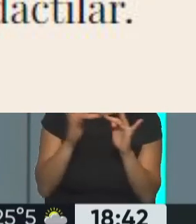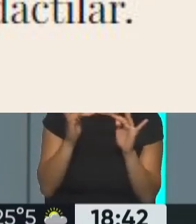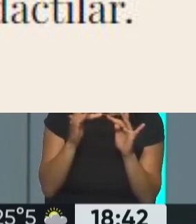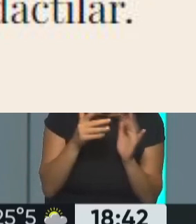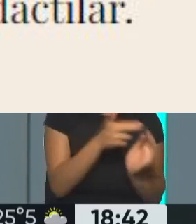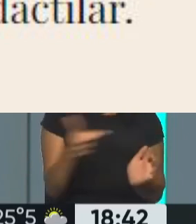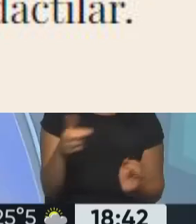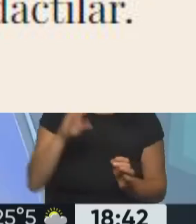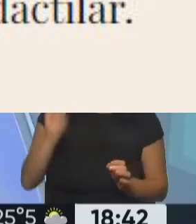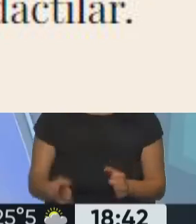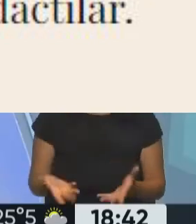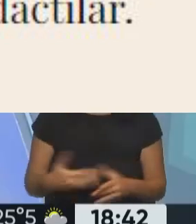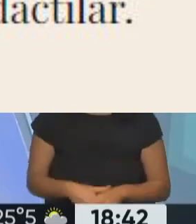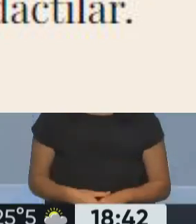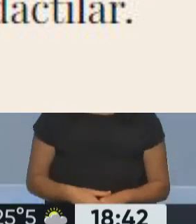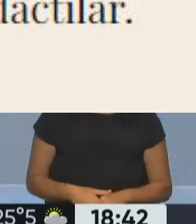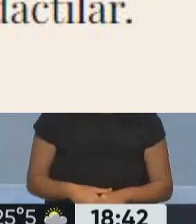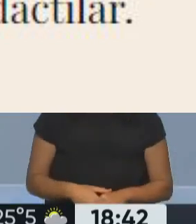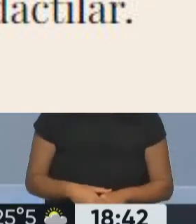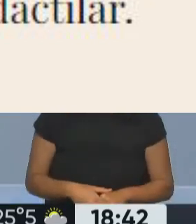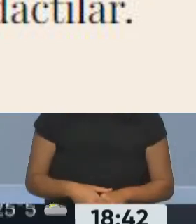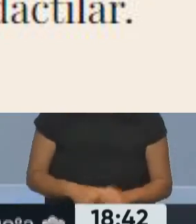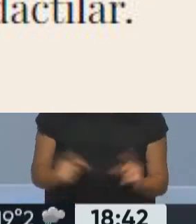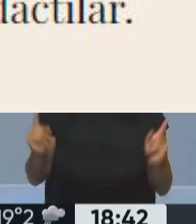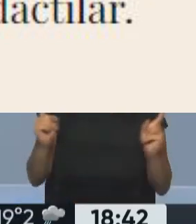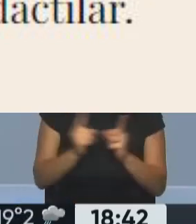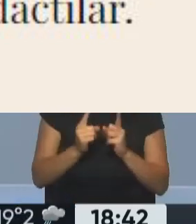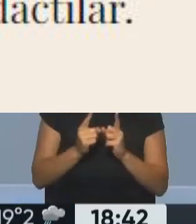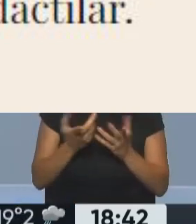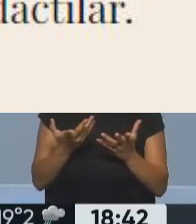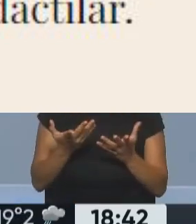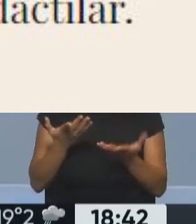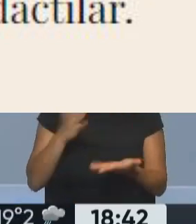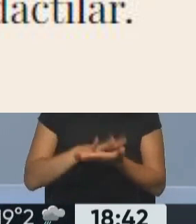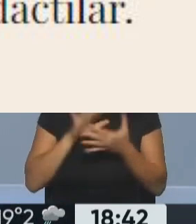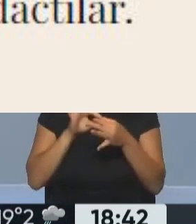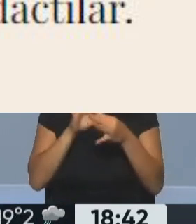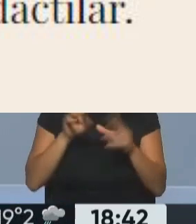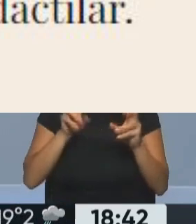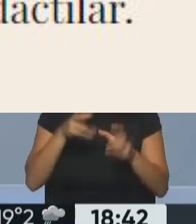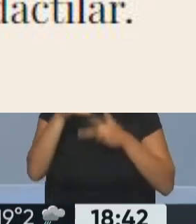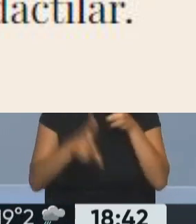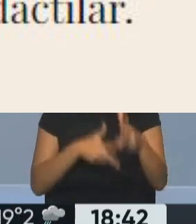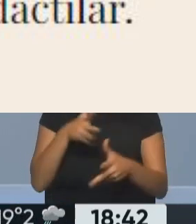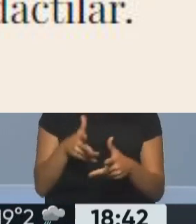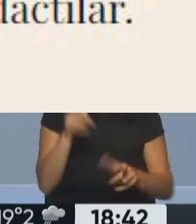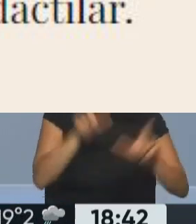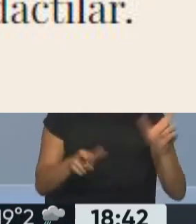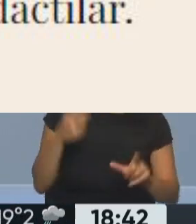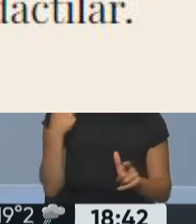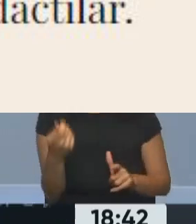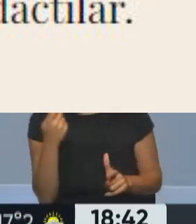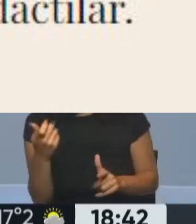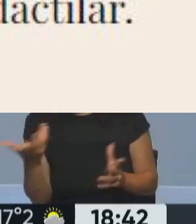Play. 2. Para clientes con paquete de cuentas previsional, realizando una compra mensual con una tarjeta Superbill, ya sea de débito